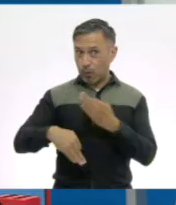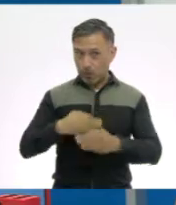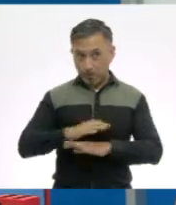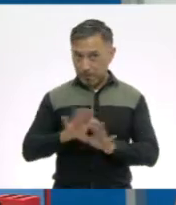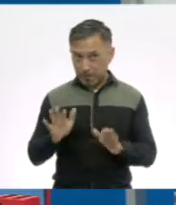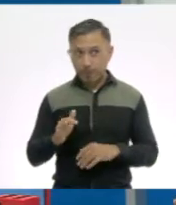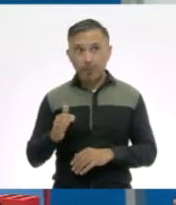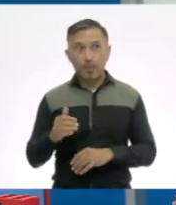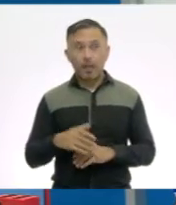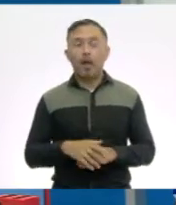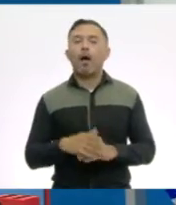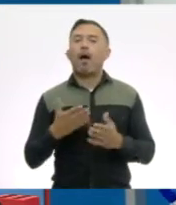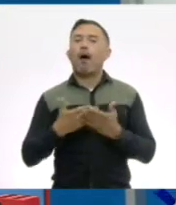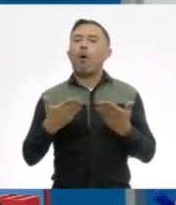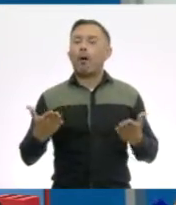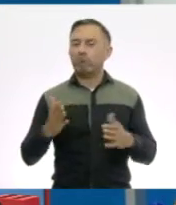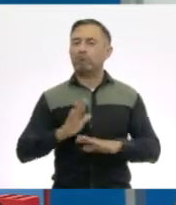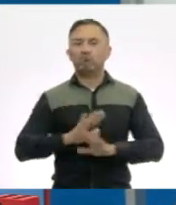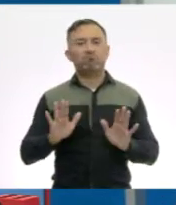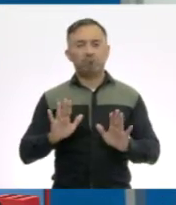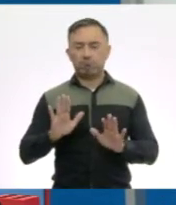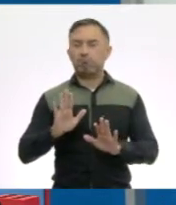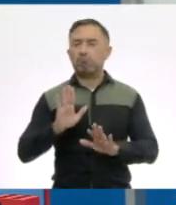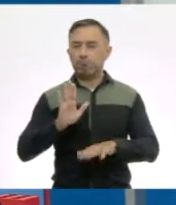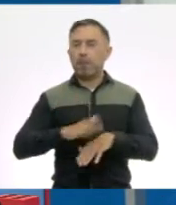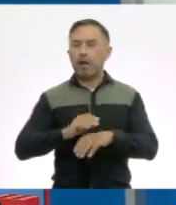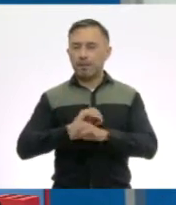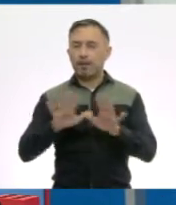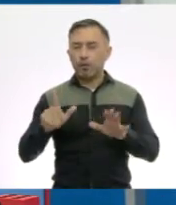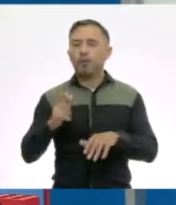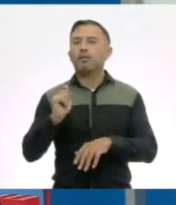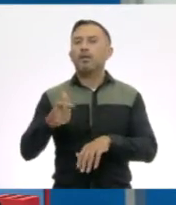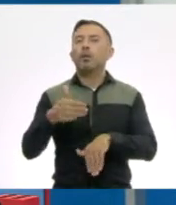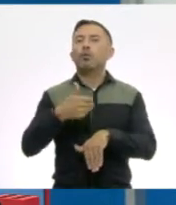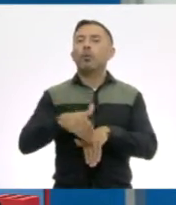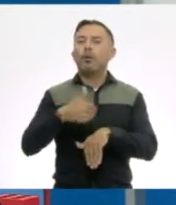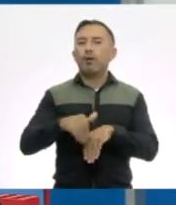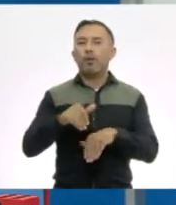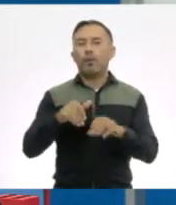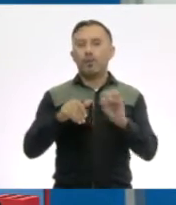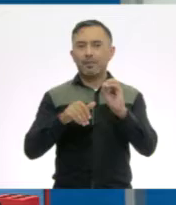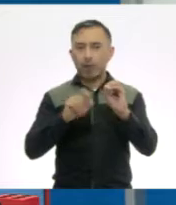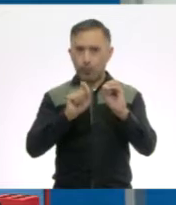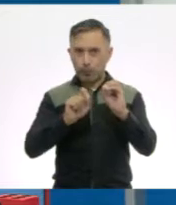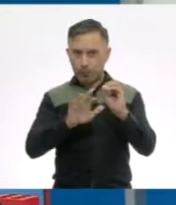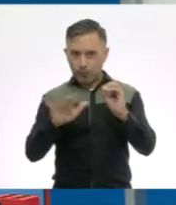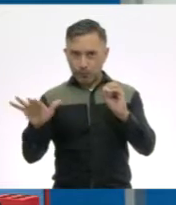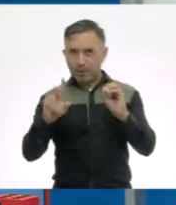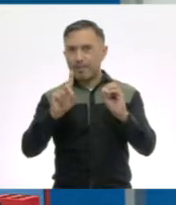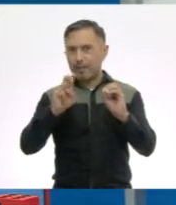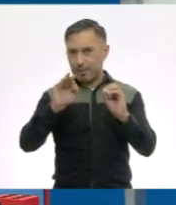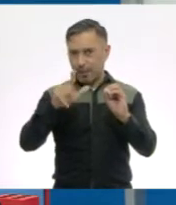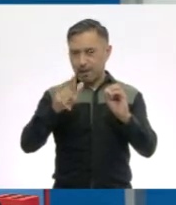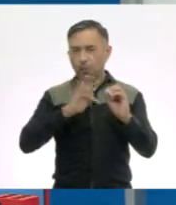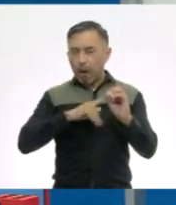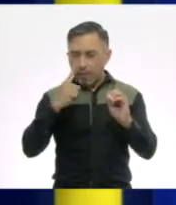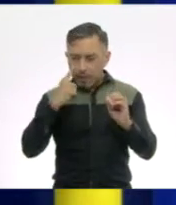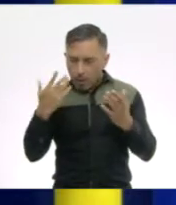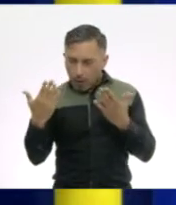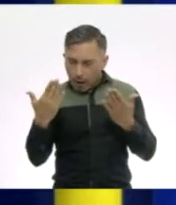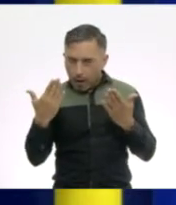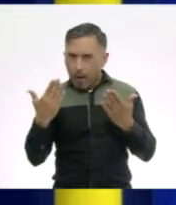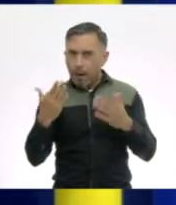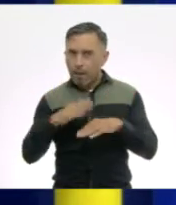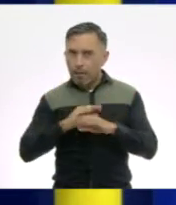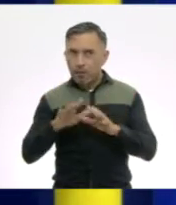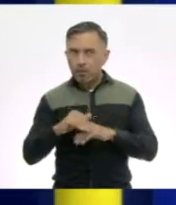ahora sí más confirmado lo que son la lectura de números decimales y el poderlos comparar. Muy bien. Pues Gaby, en un rato te